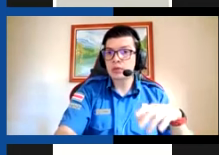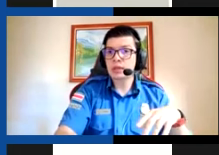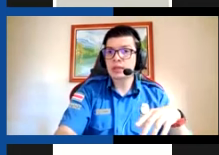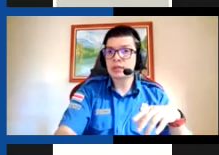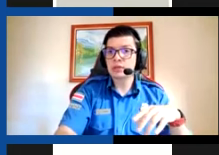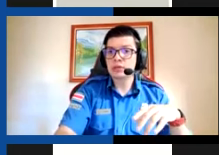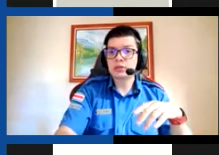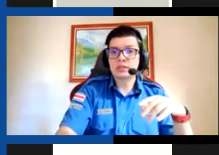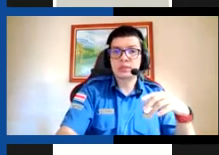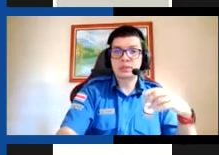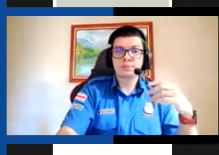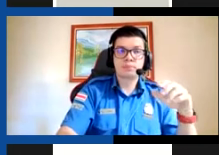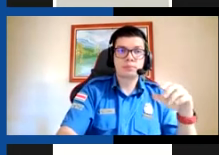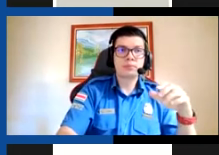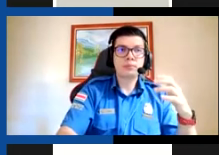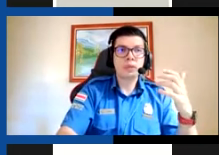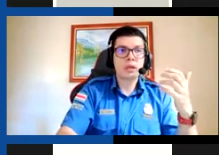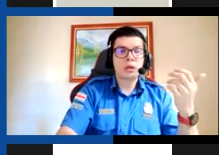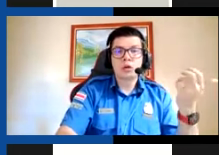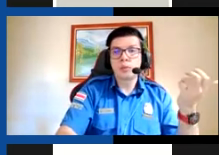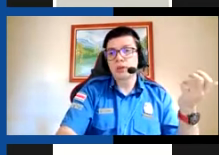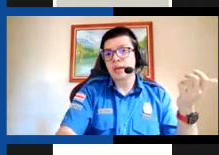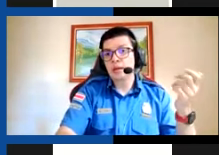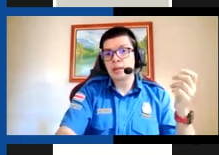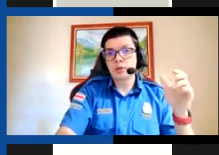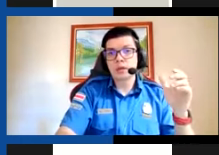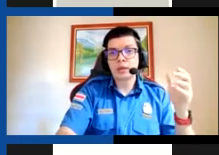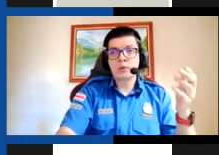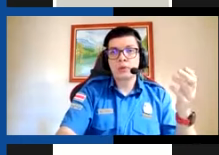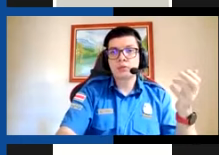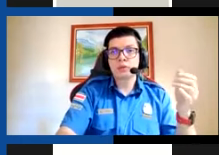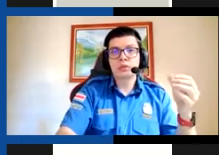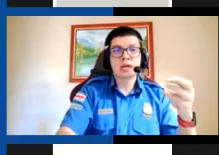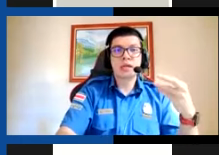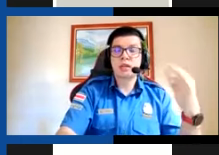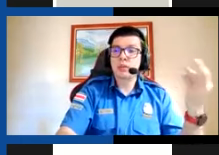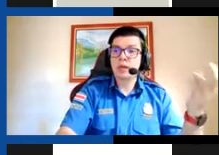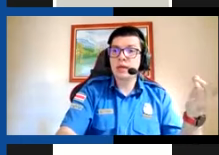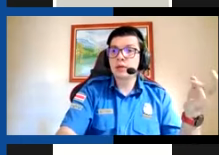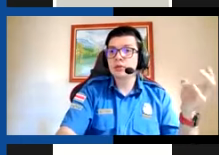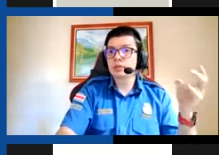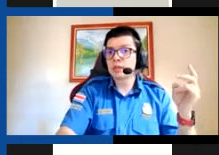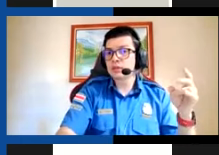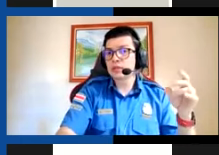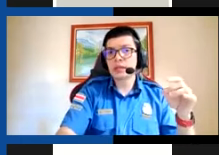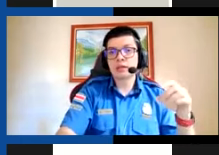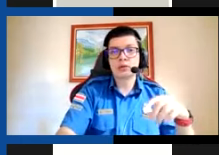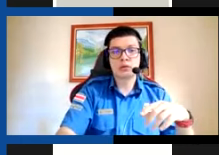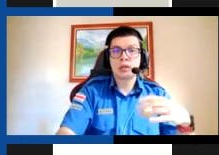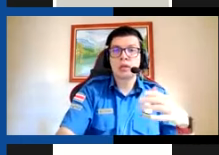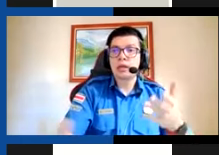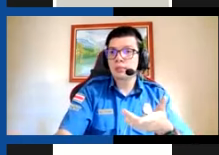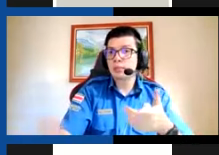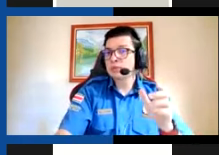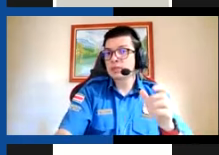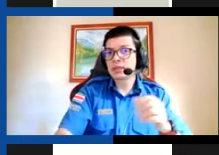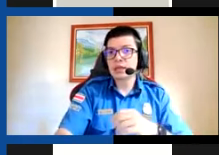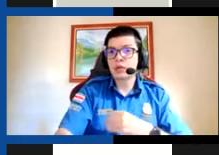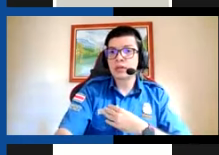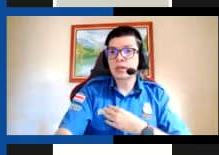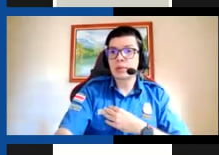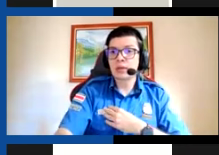envueltos en el diseño de estos sistemas. Como tal, por ejemplo, vamos a encontrar ingenieros mecánicos, ingenieros eléctricos, vamos